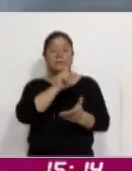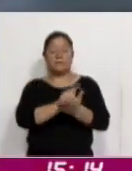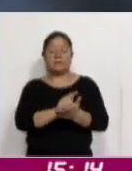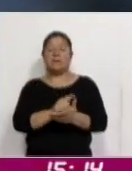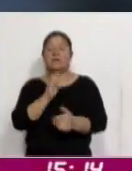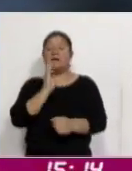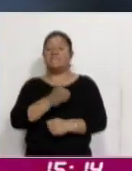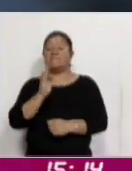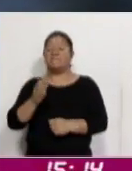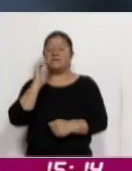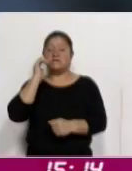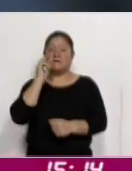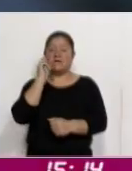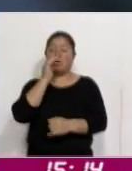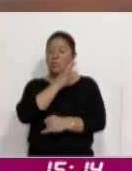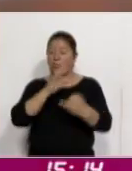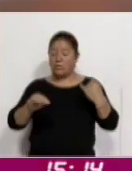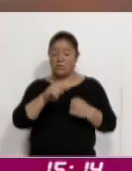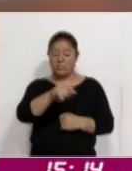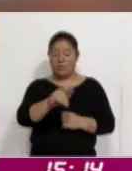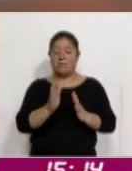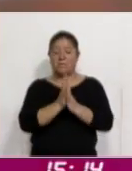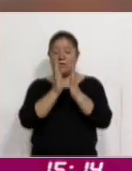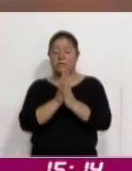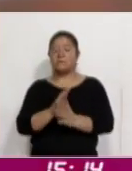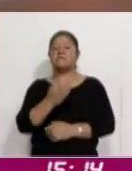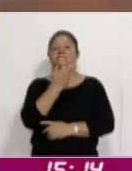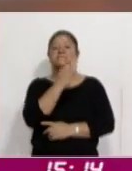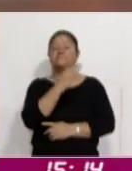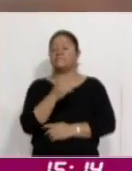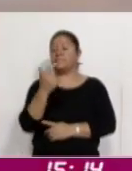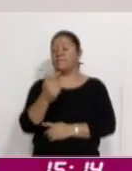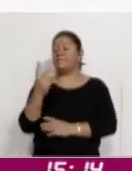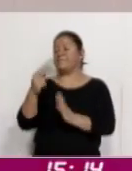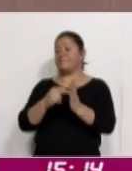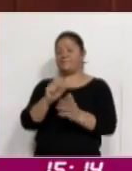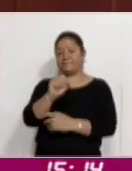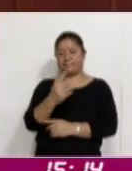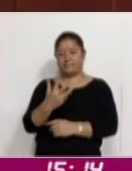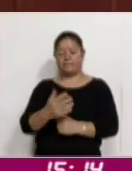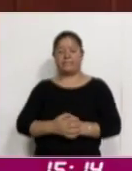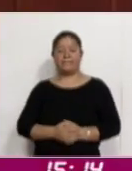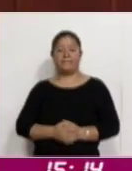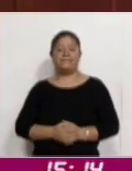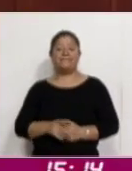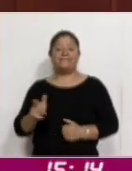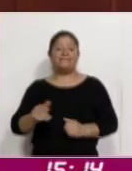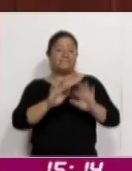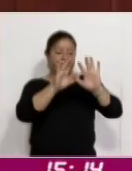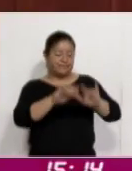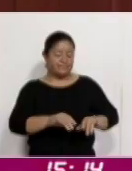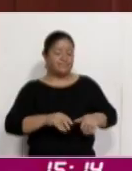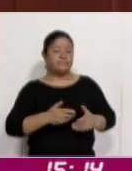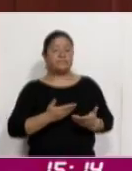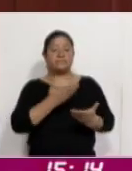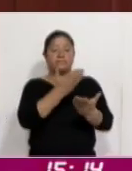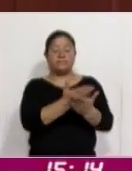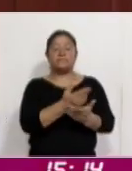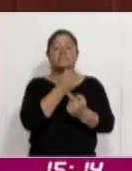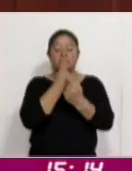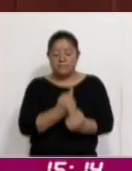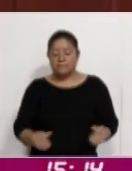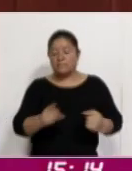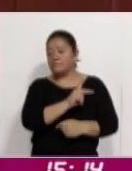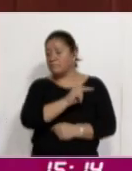límite para el registro de participantes será el 7 de febrero de 2025. La convocatoria se dirige a todas las niñas y los